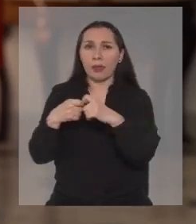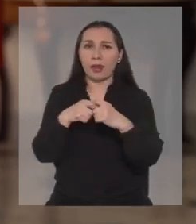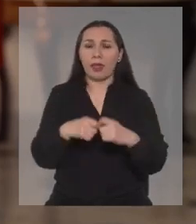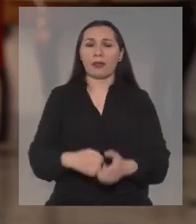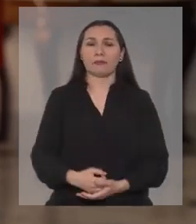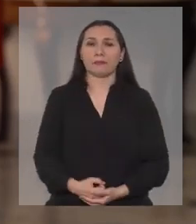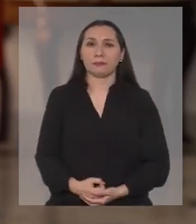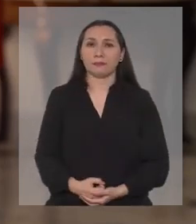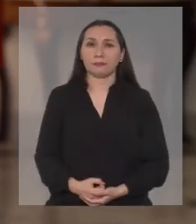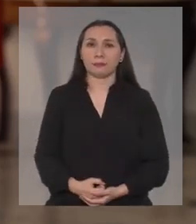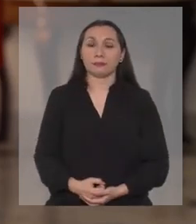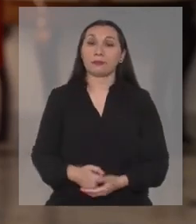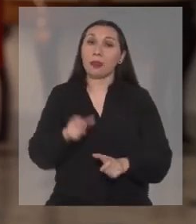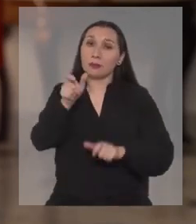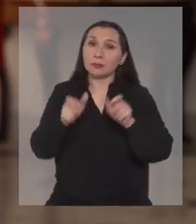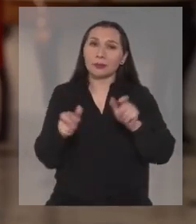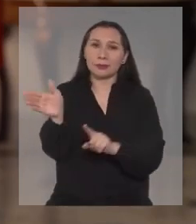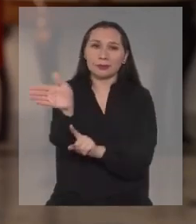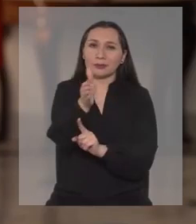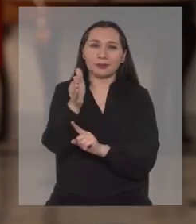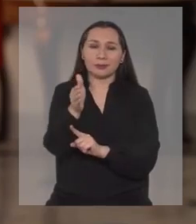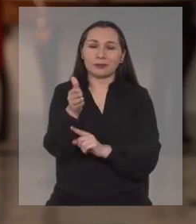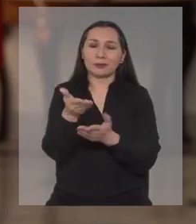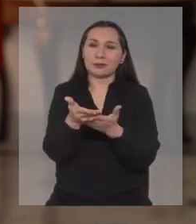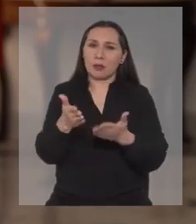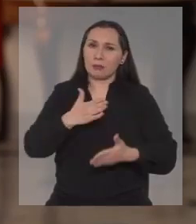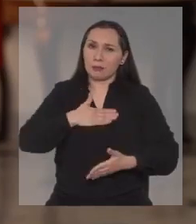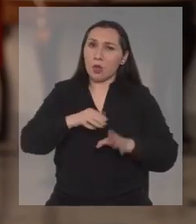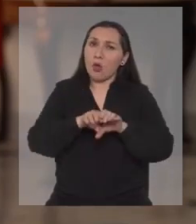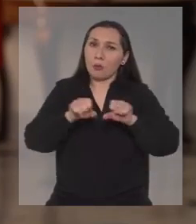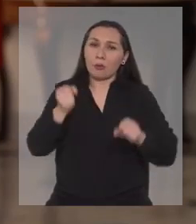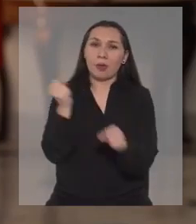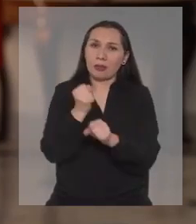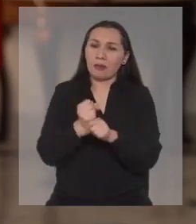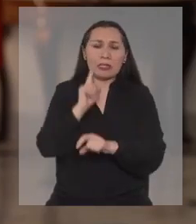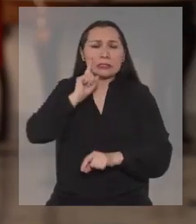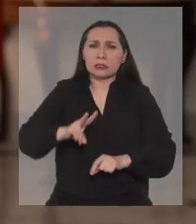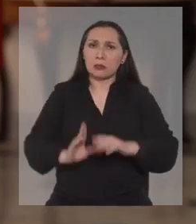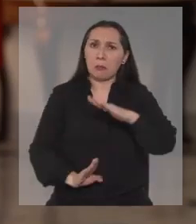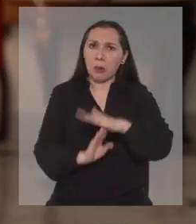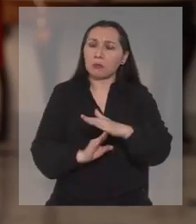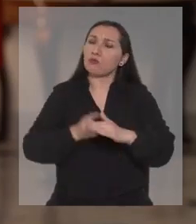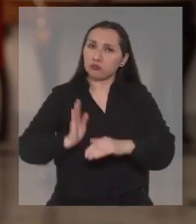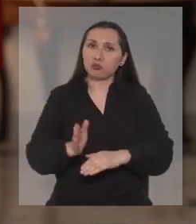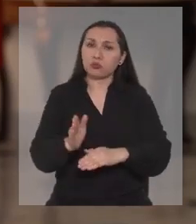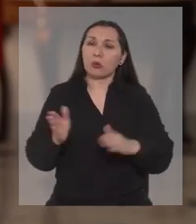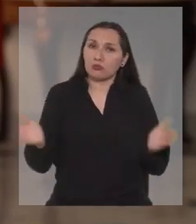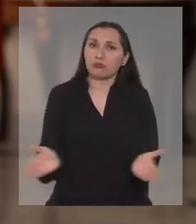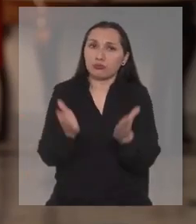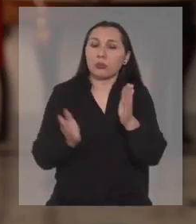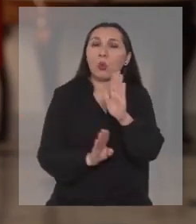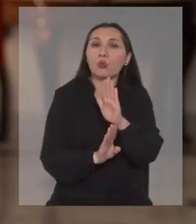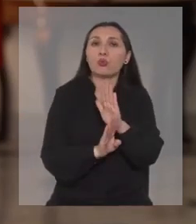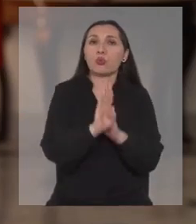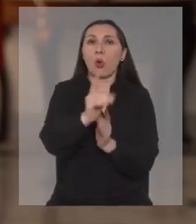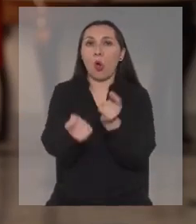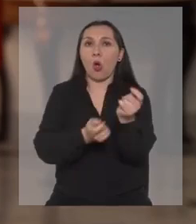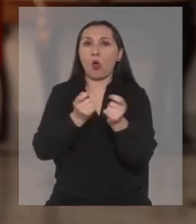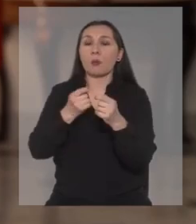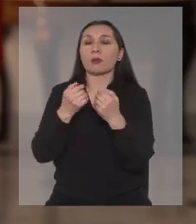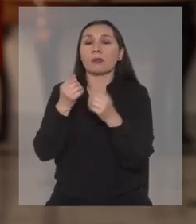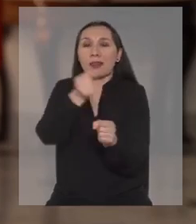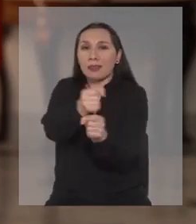no peleas compatriotas mi compromiso es trabajar sin pausa en promover el crecimiento